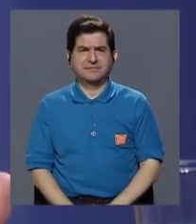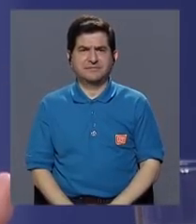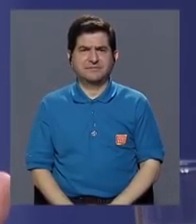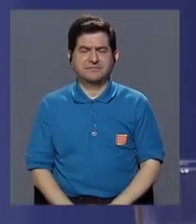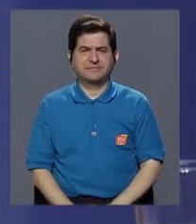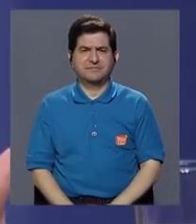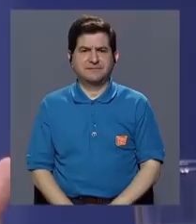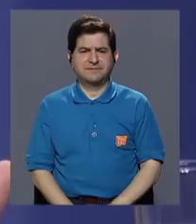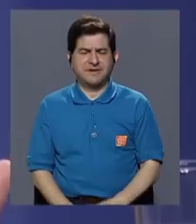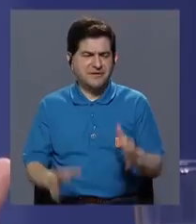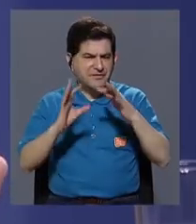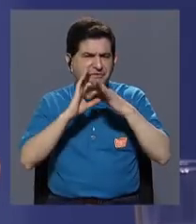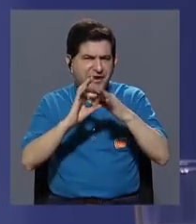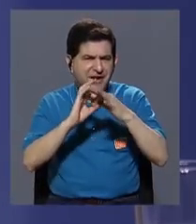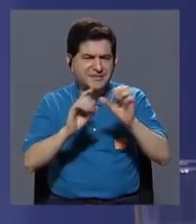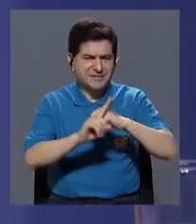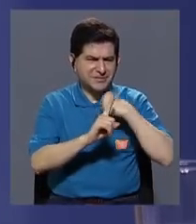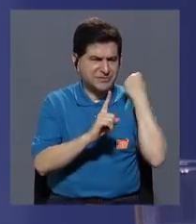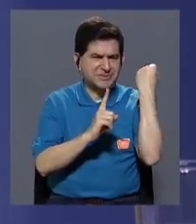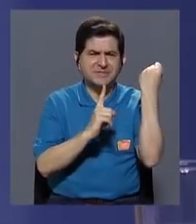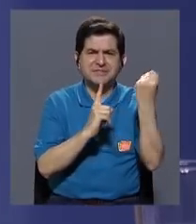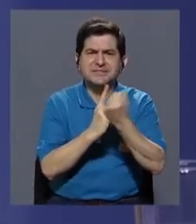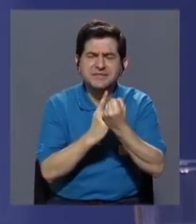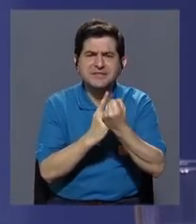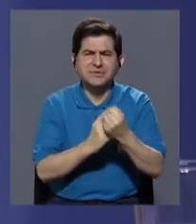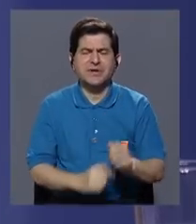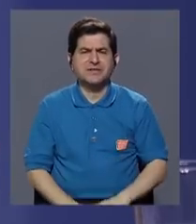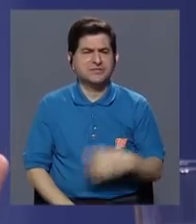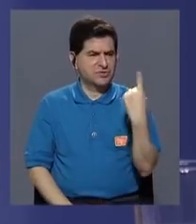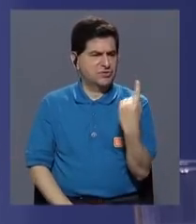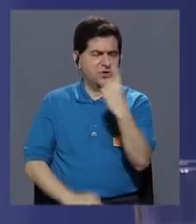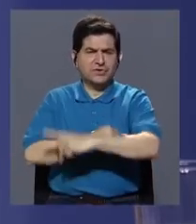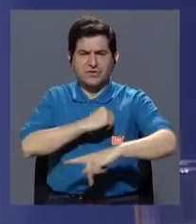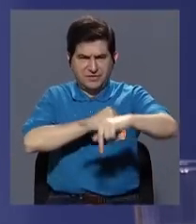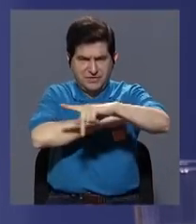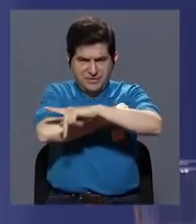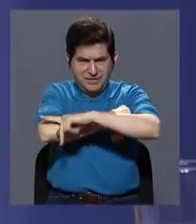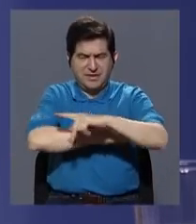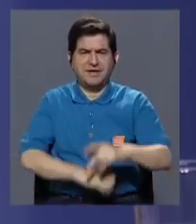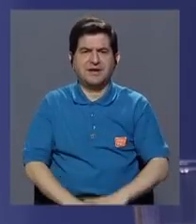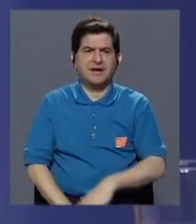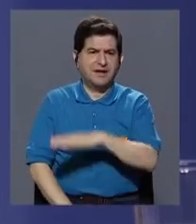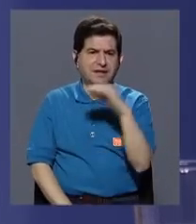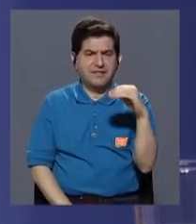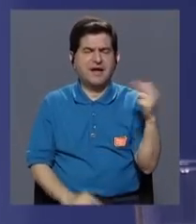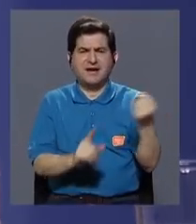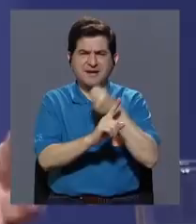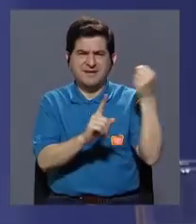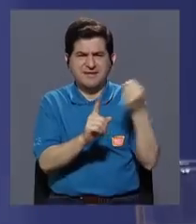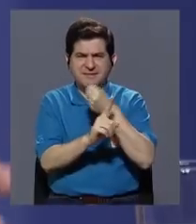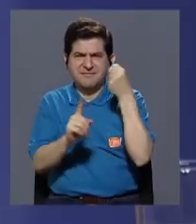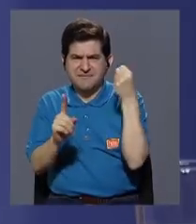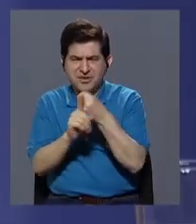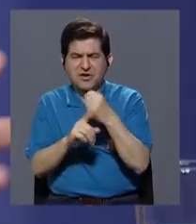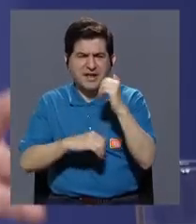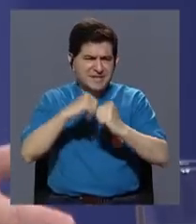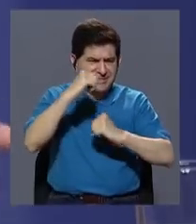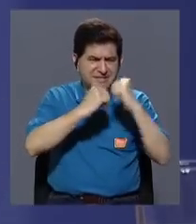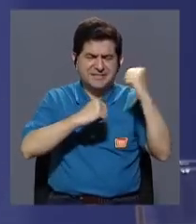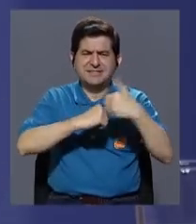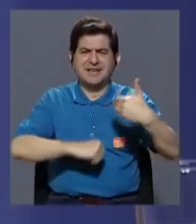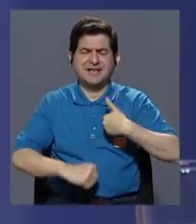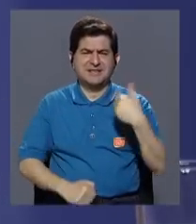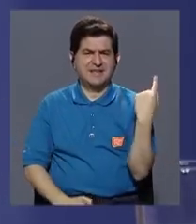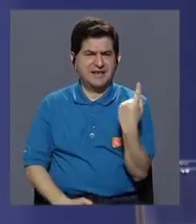tiene algo que ver las condiciones de cada país y la violencia estructural